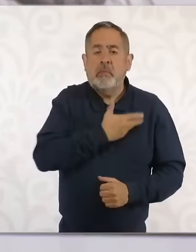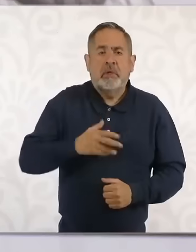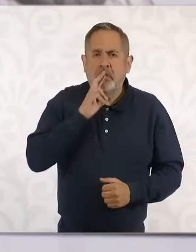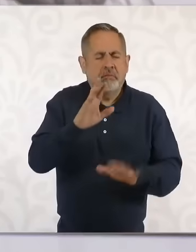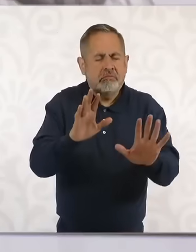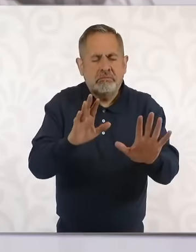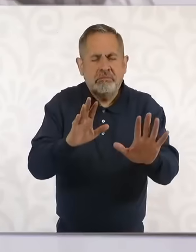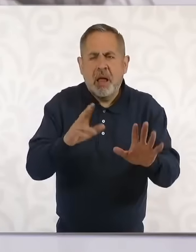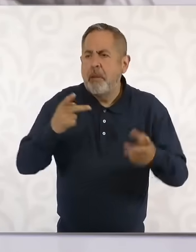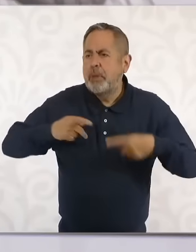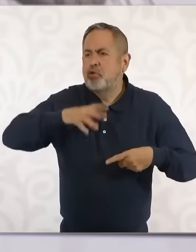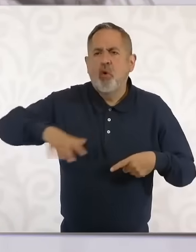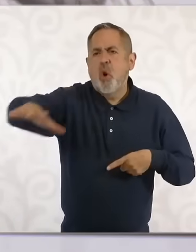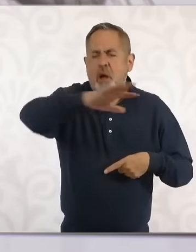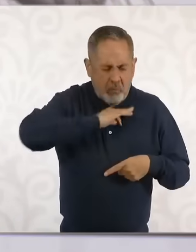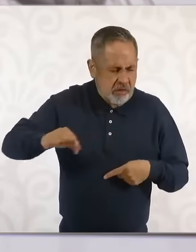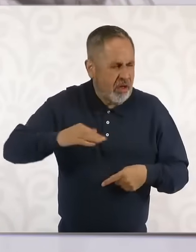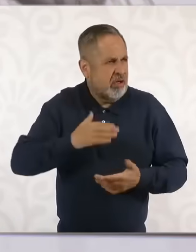que mantenernos unidos